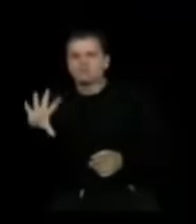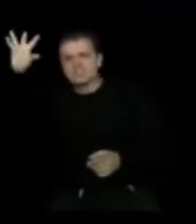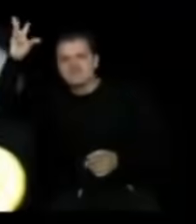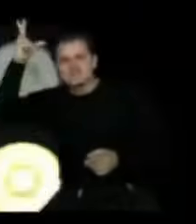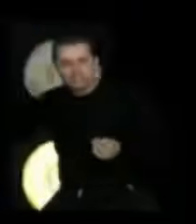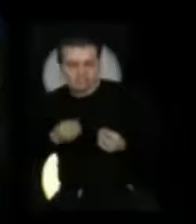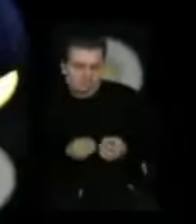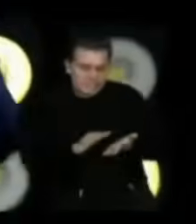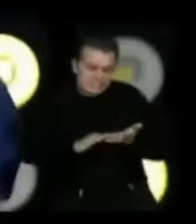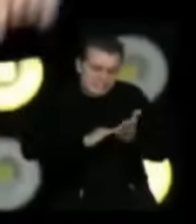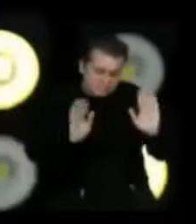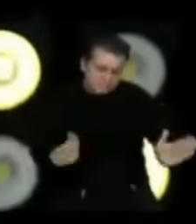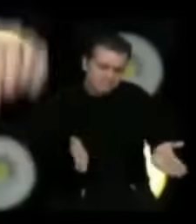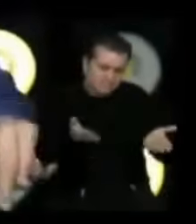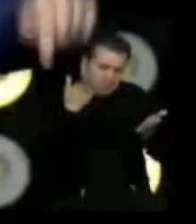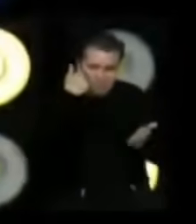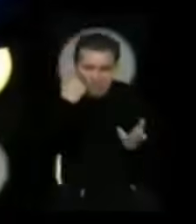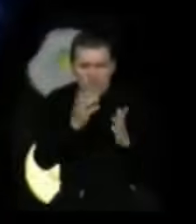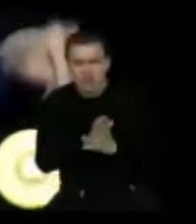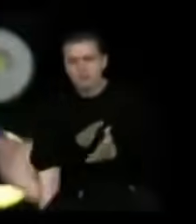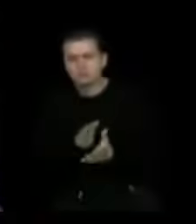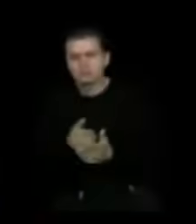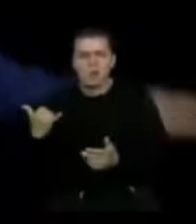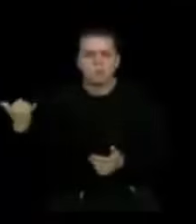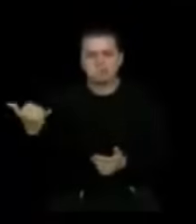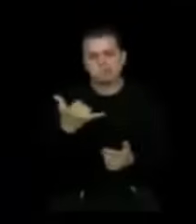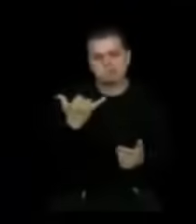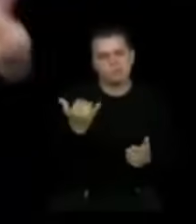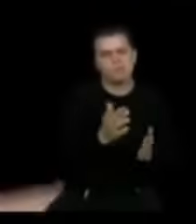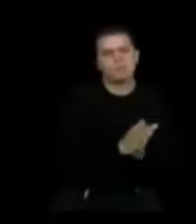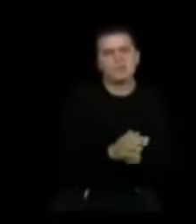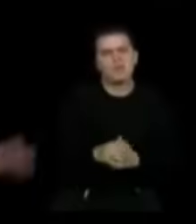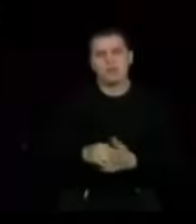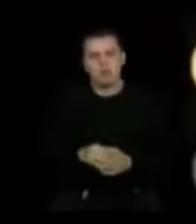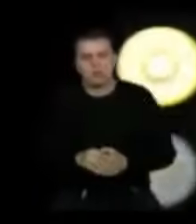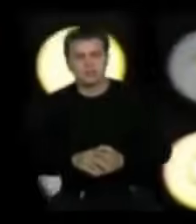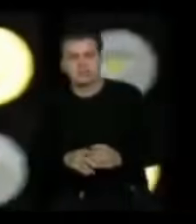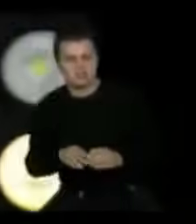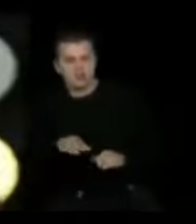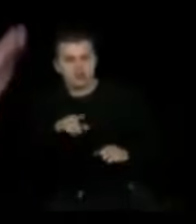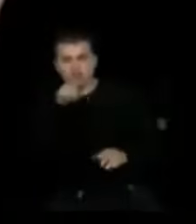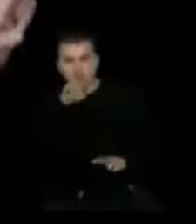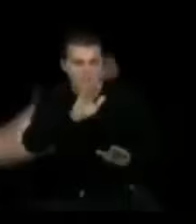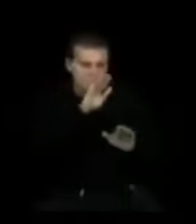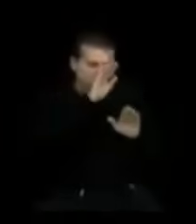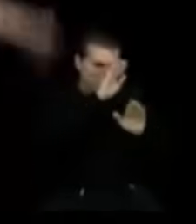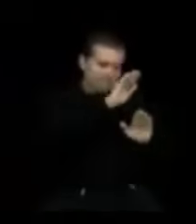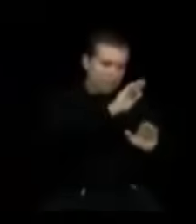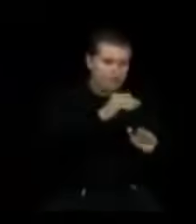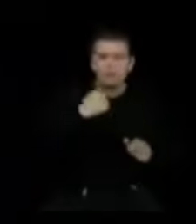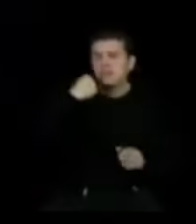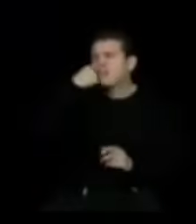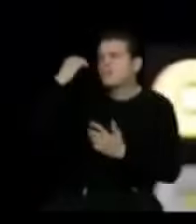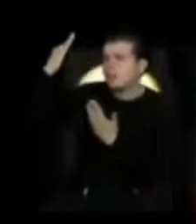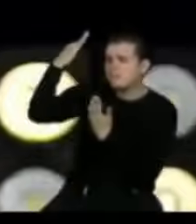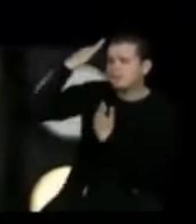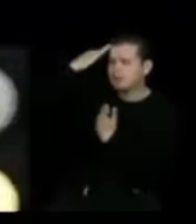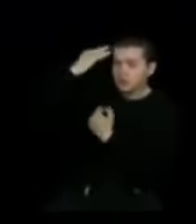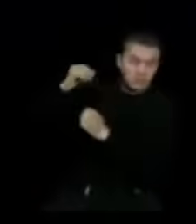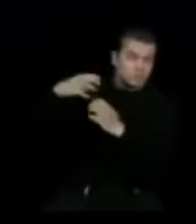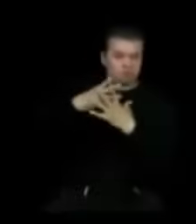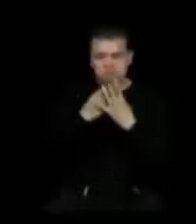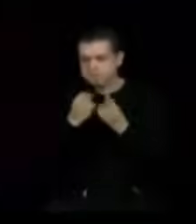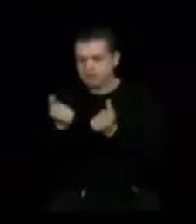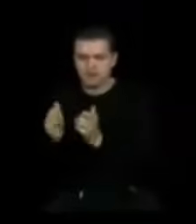los enfermos, que está en medio nuestro. Sobre los enfermos pondrás tus manos y sanarán. Levanta tus 2 manos al